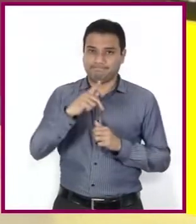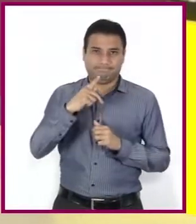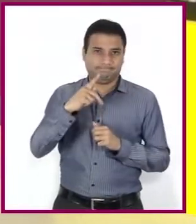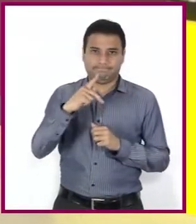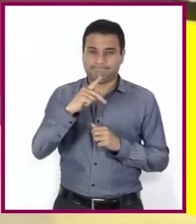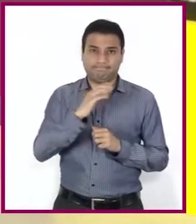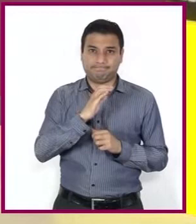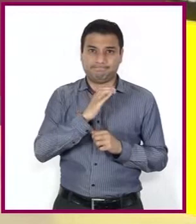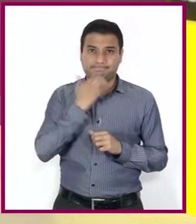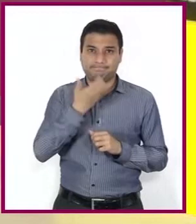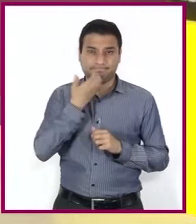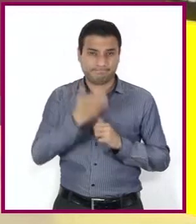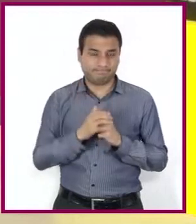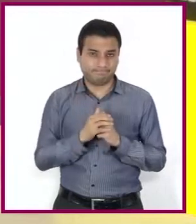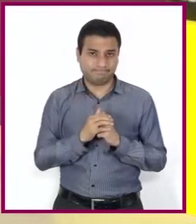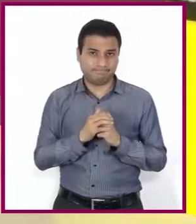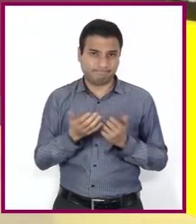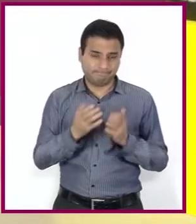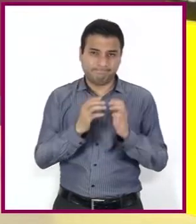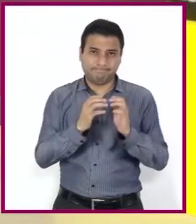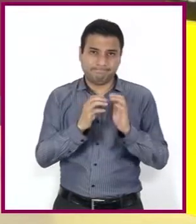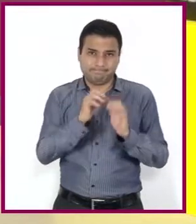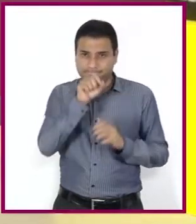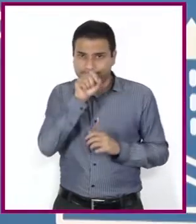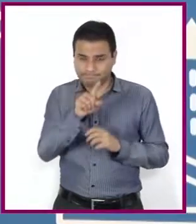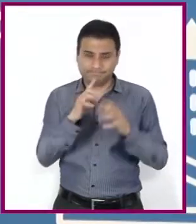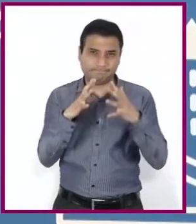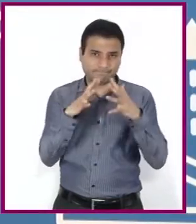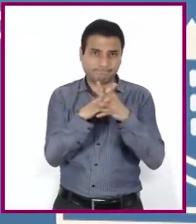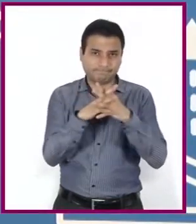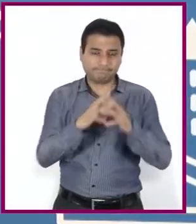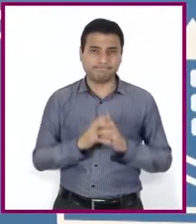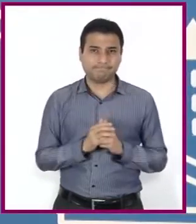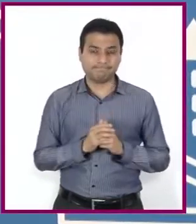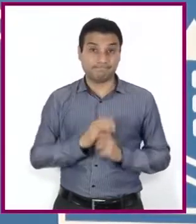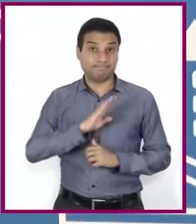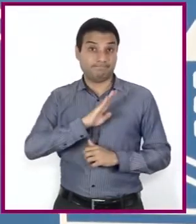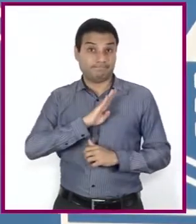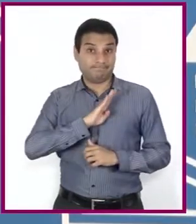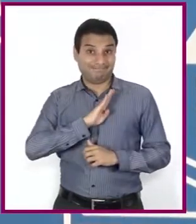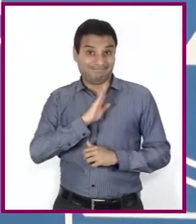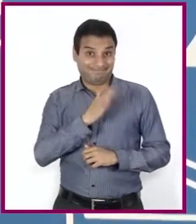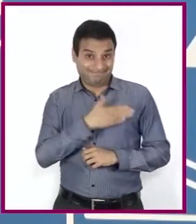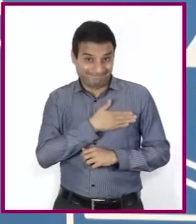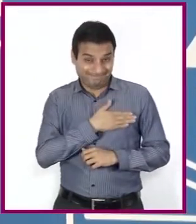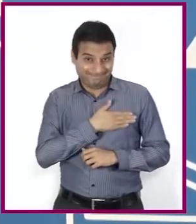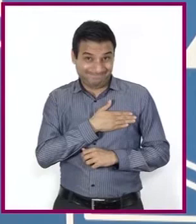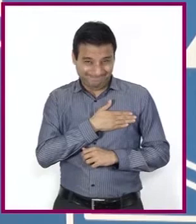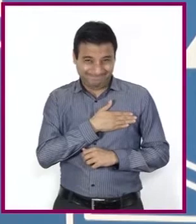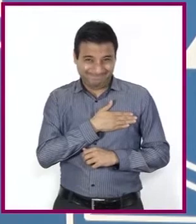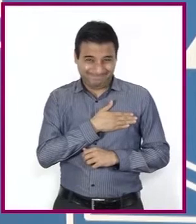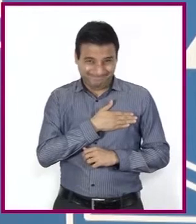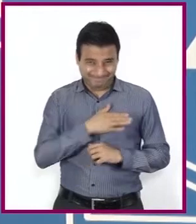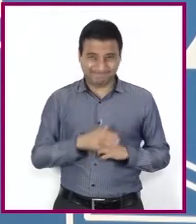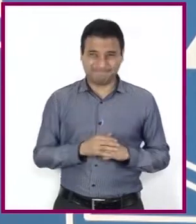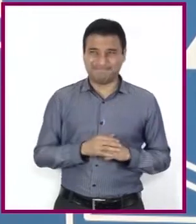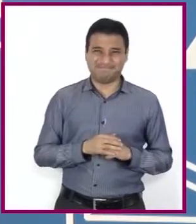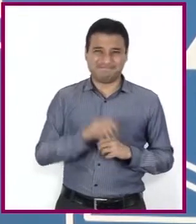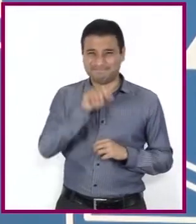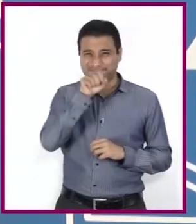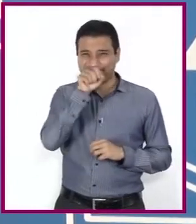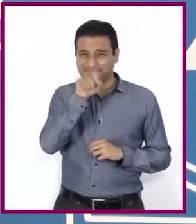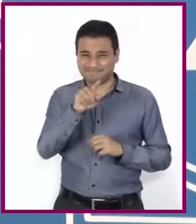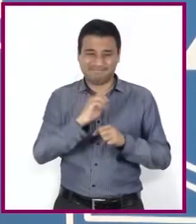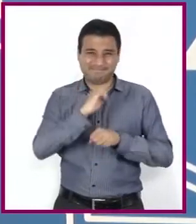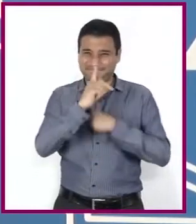mundo, incluyendo aspectos como la guerra. Los españoles, como la mayoría de los habitantes del occidente europeo de principios